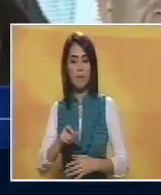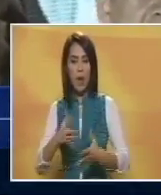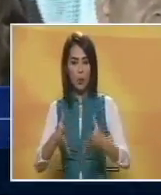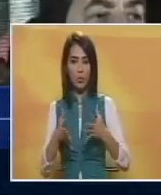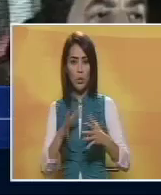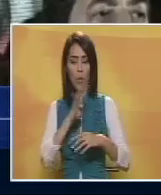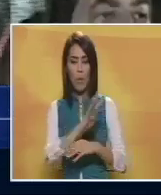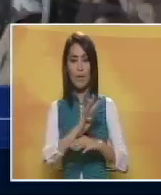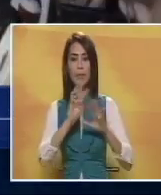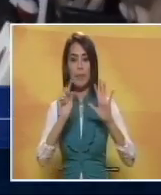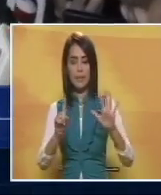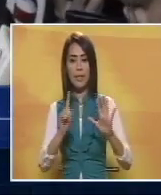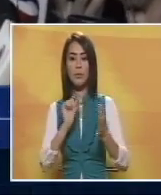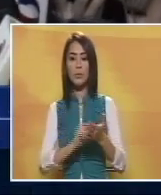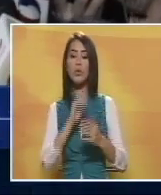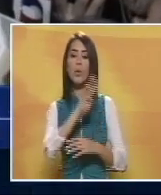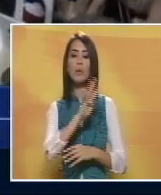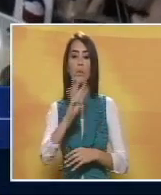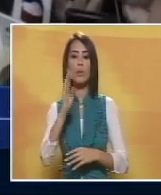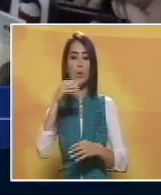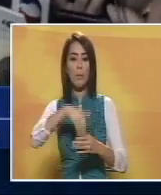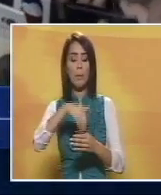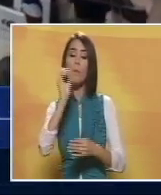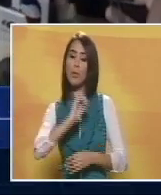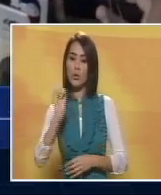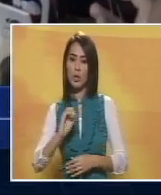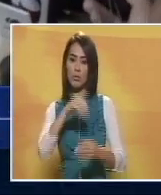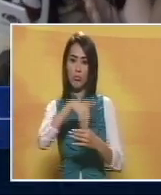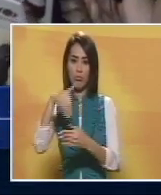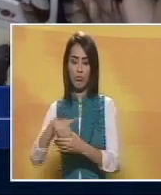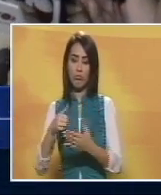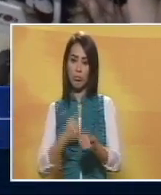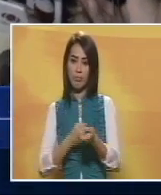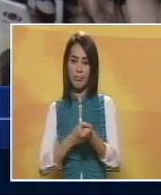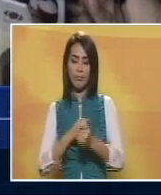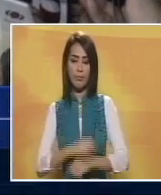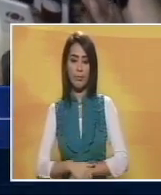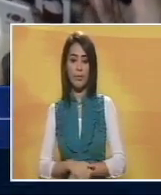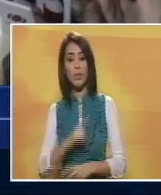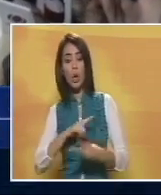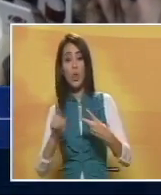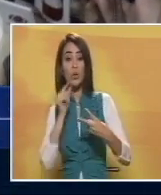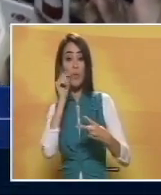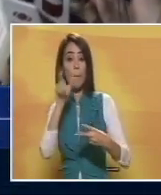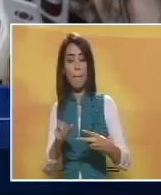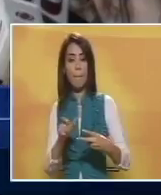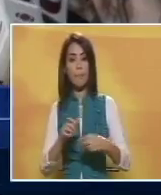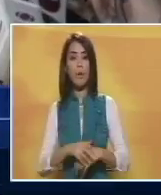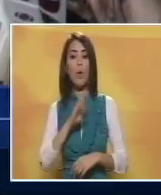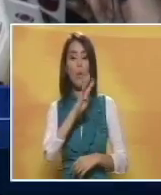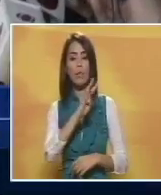logró 46.44% de los votos sobre Alegre, su principal contrincante, quien obtuvo